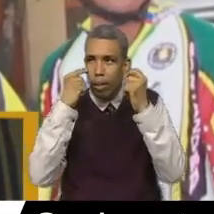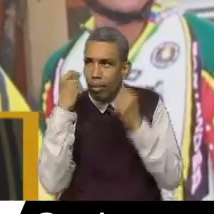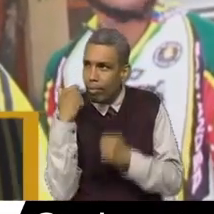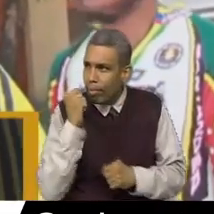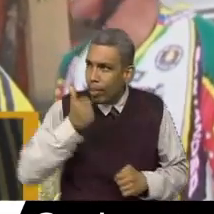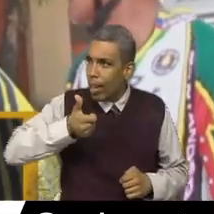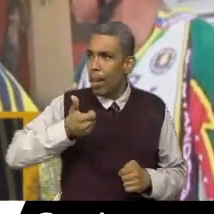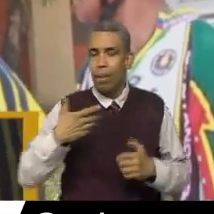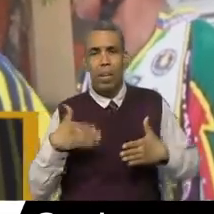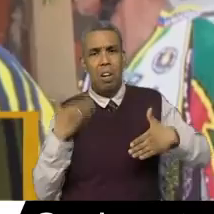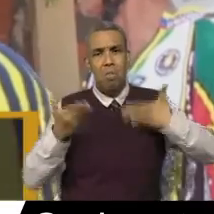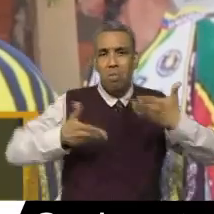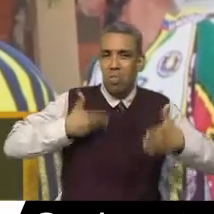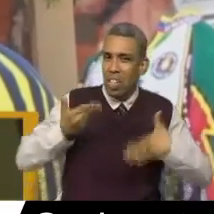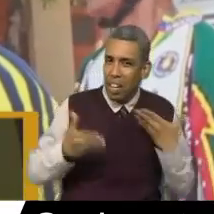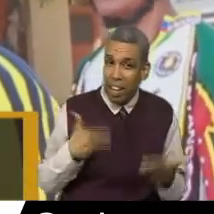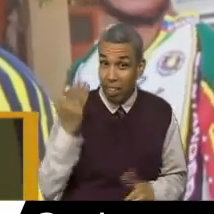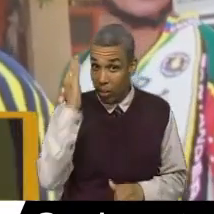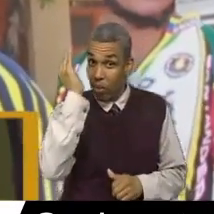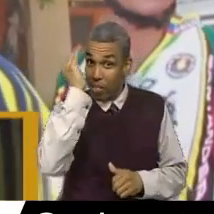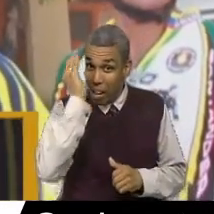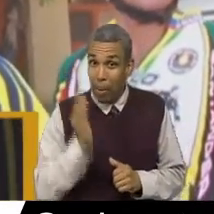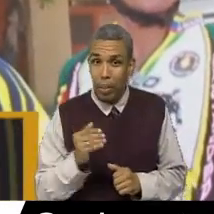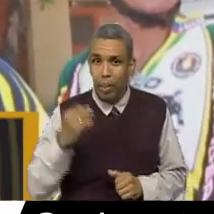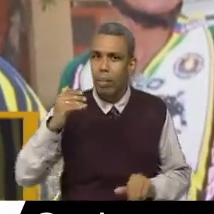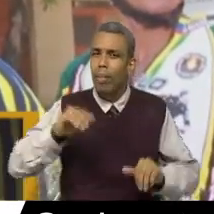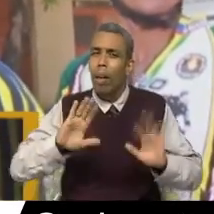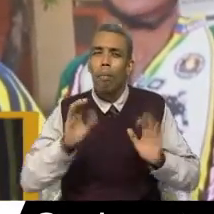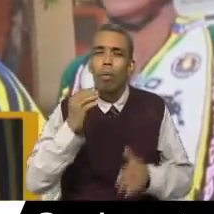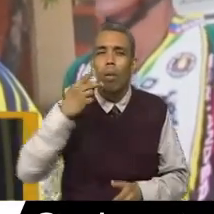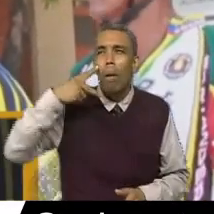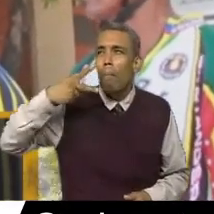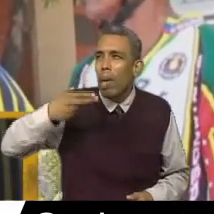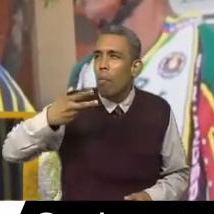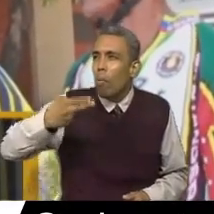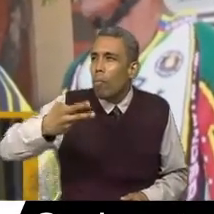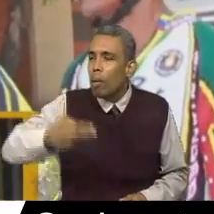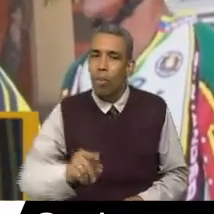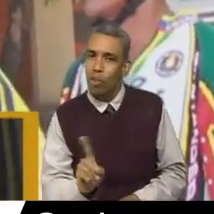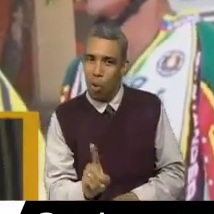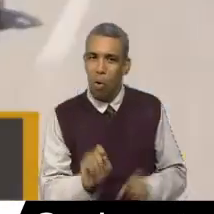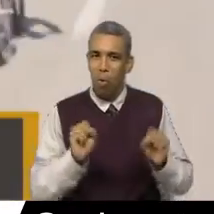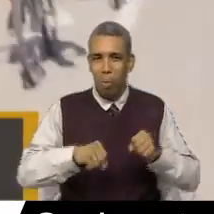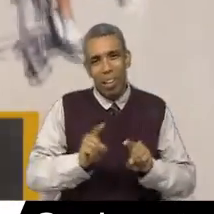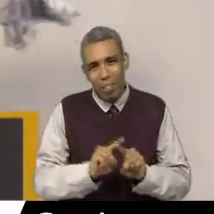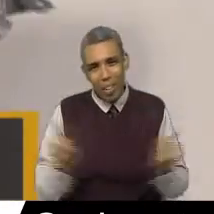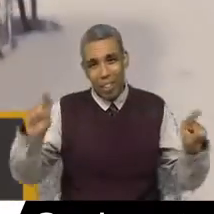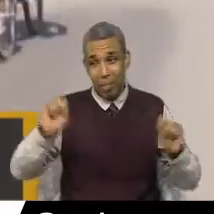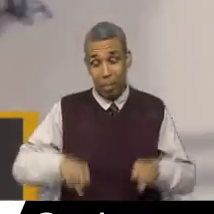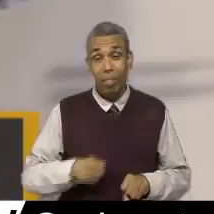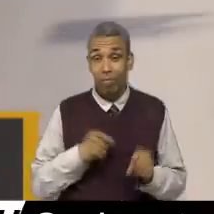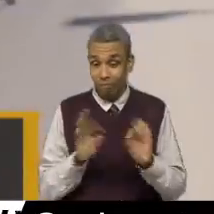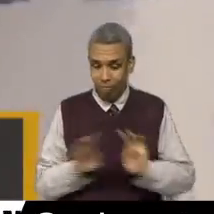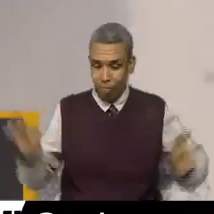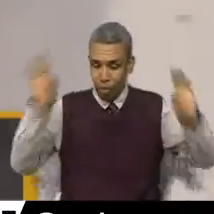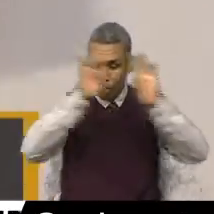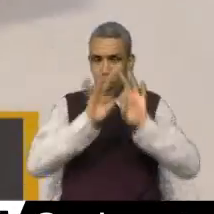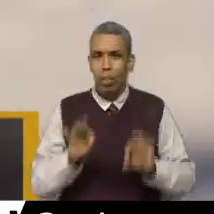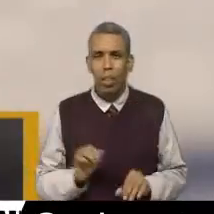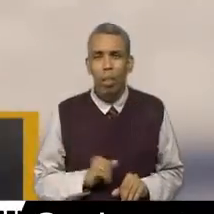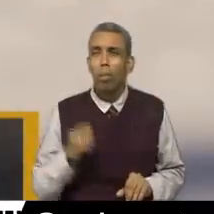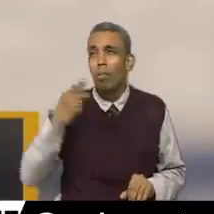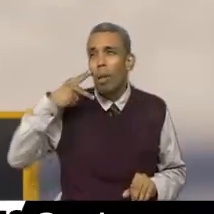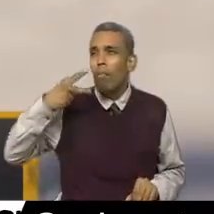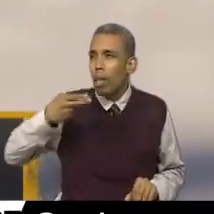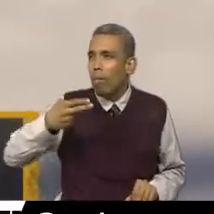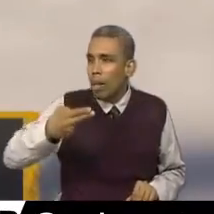público que salga a las calles a mirar todas las presentaciones y todo lo que estamos haciendo por Barranca Bermeja. De lado se dejaron las rutinas, que se